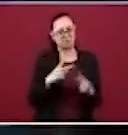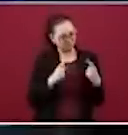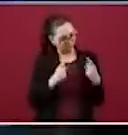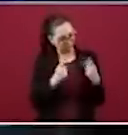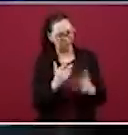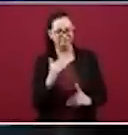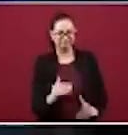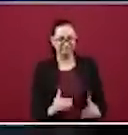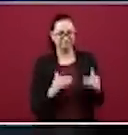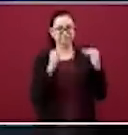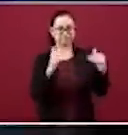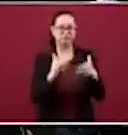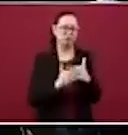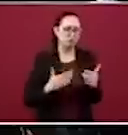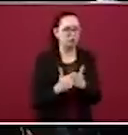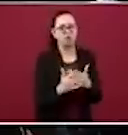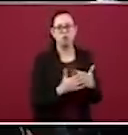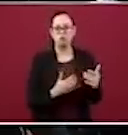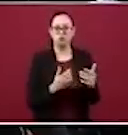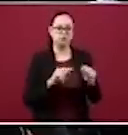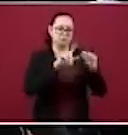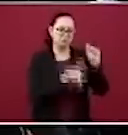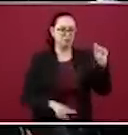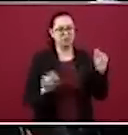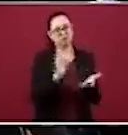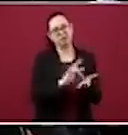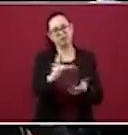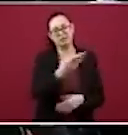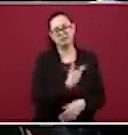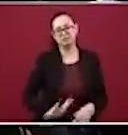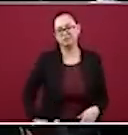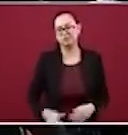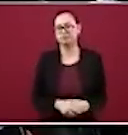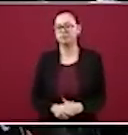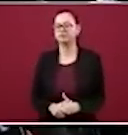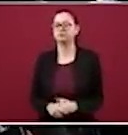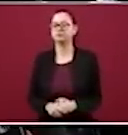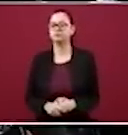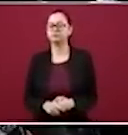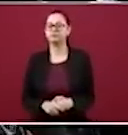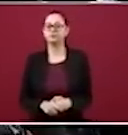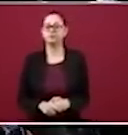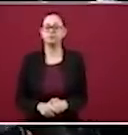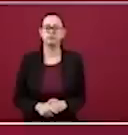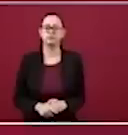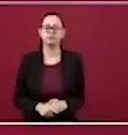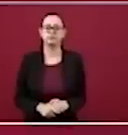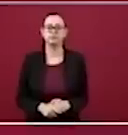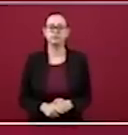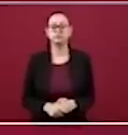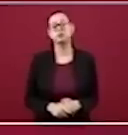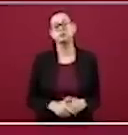productividad y sobre todo la innovación en nuestro país? Gracias, señor presidente. Sí, las empresas por